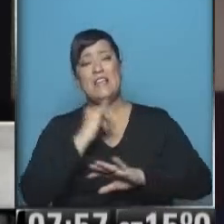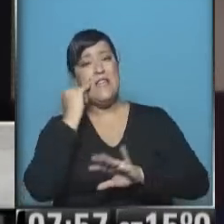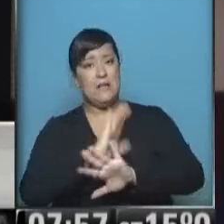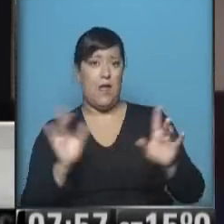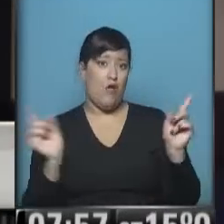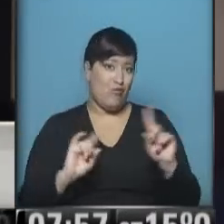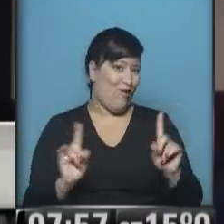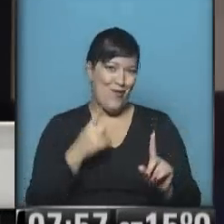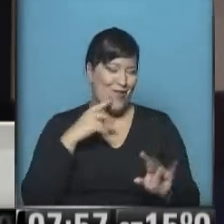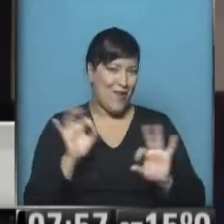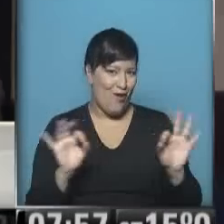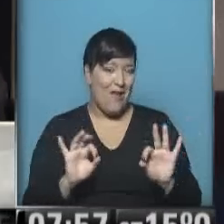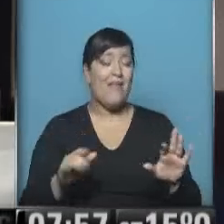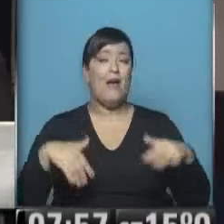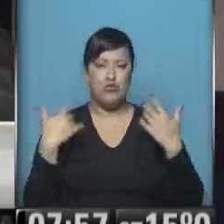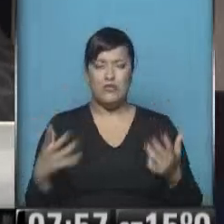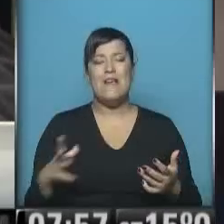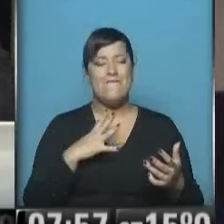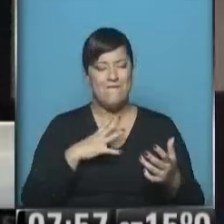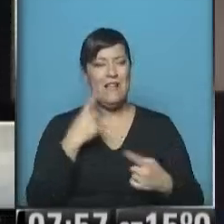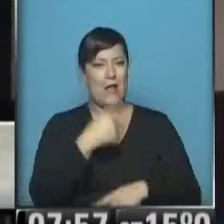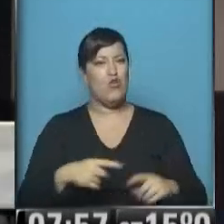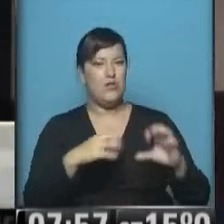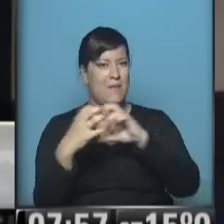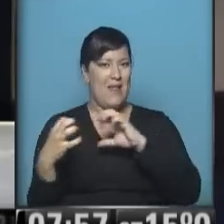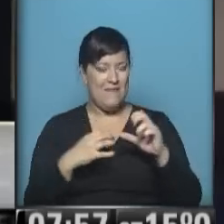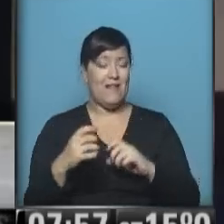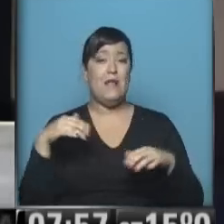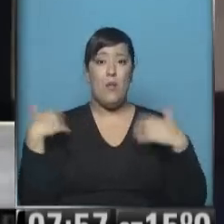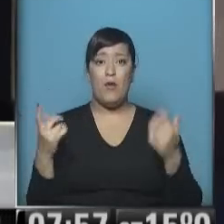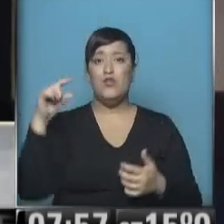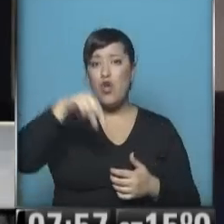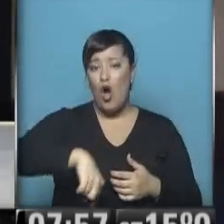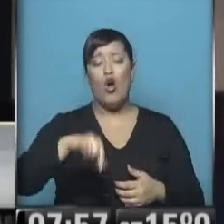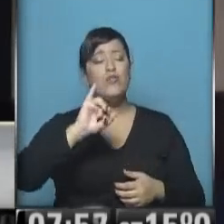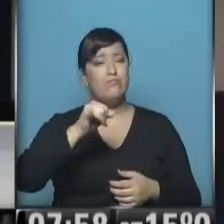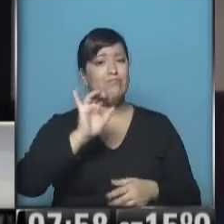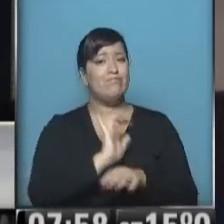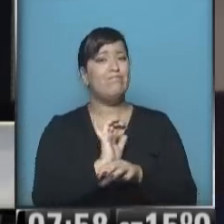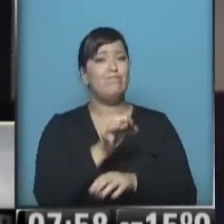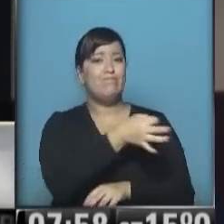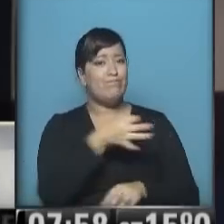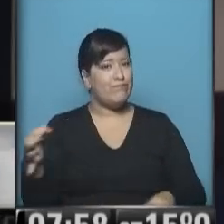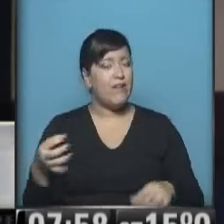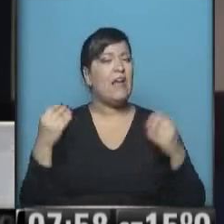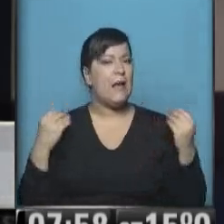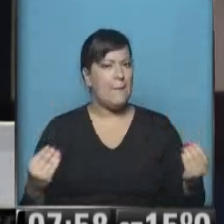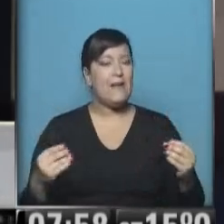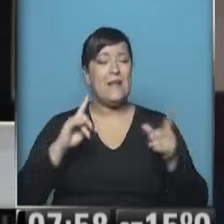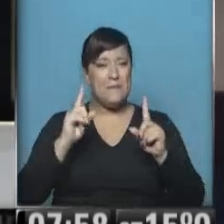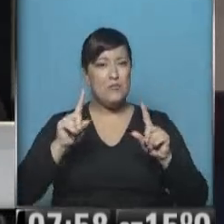evidentemente hay compensaciones que todavía se están discutiendo ahora lo que es cierto es que eh este este